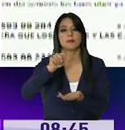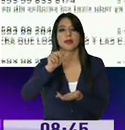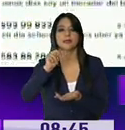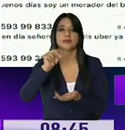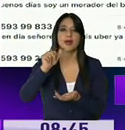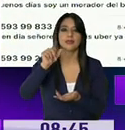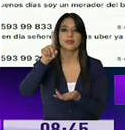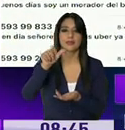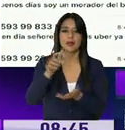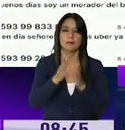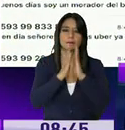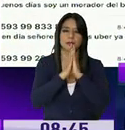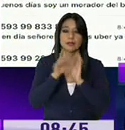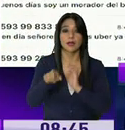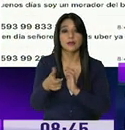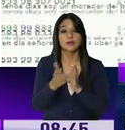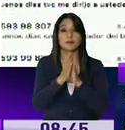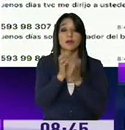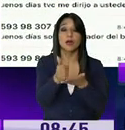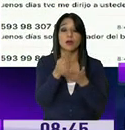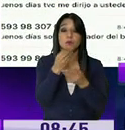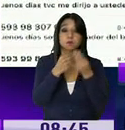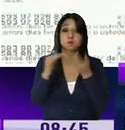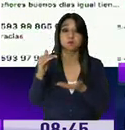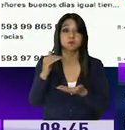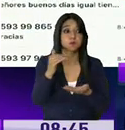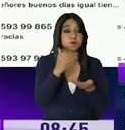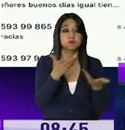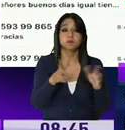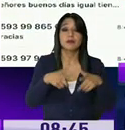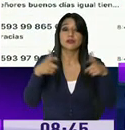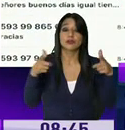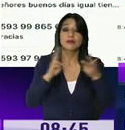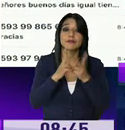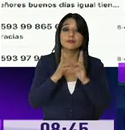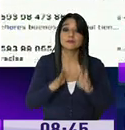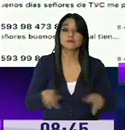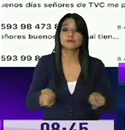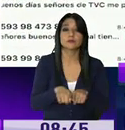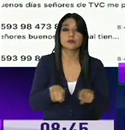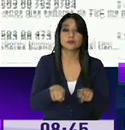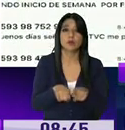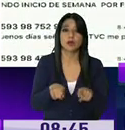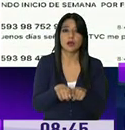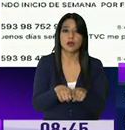permite, nos hemos tenido ayuda de víveres, ya no tenemos que comer, la mayoría de los vecinos estamos igual, y